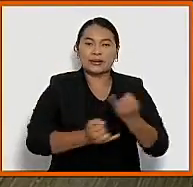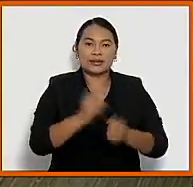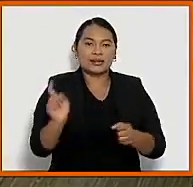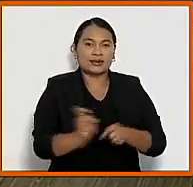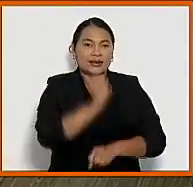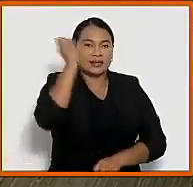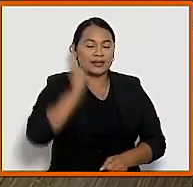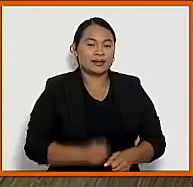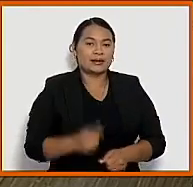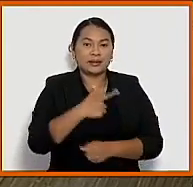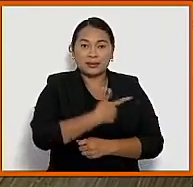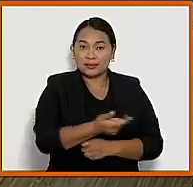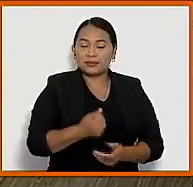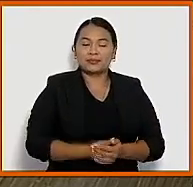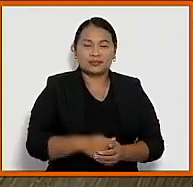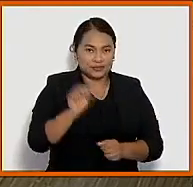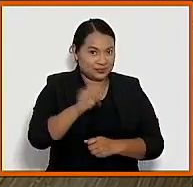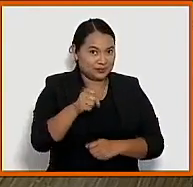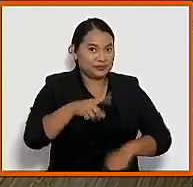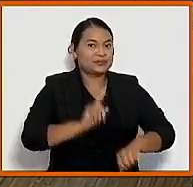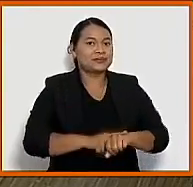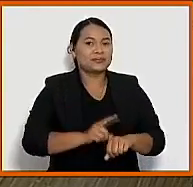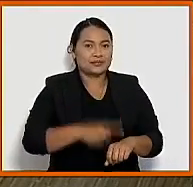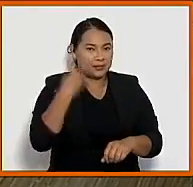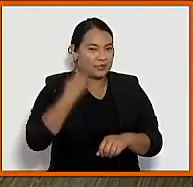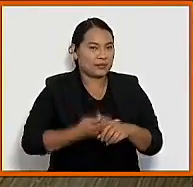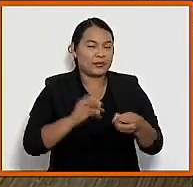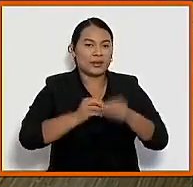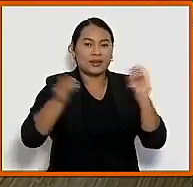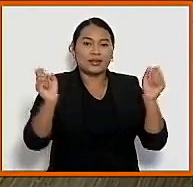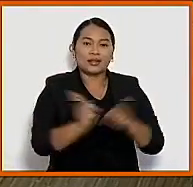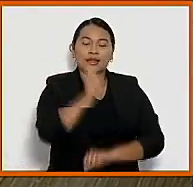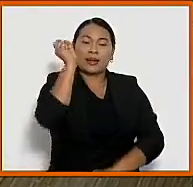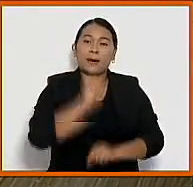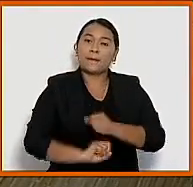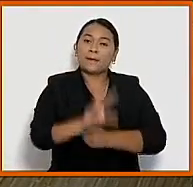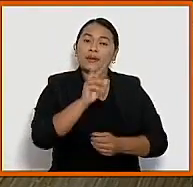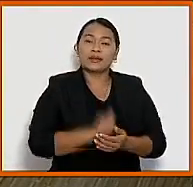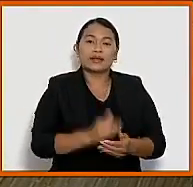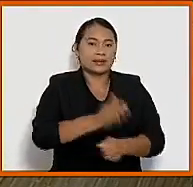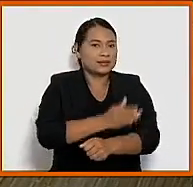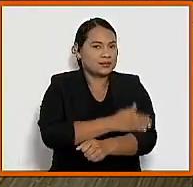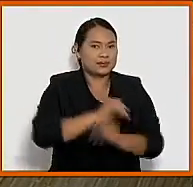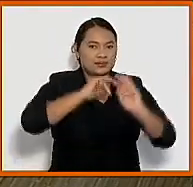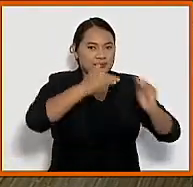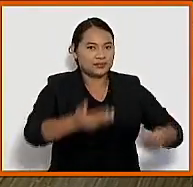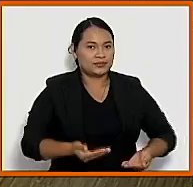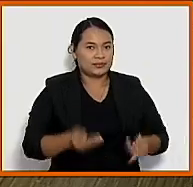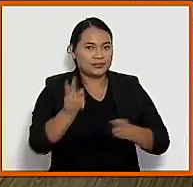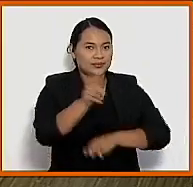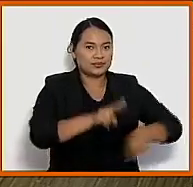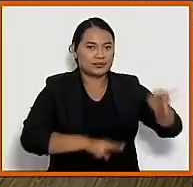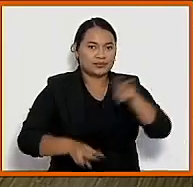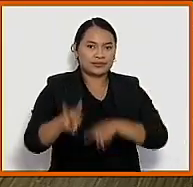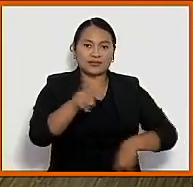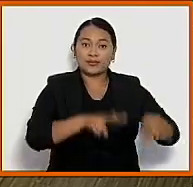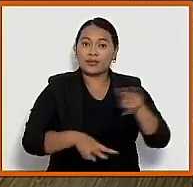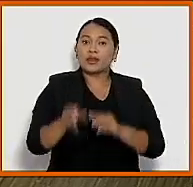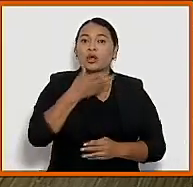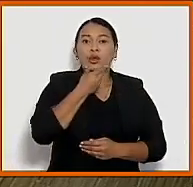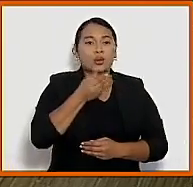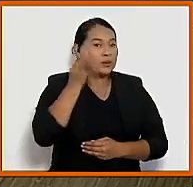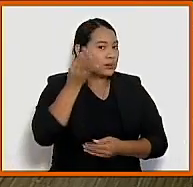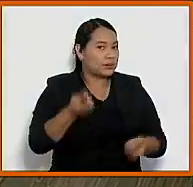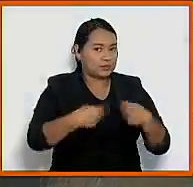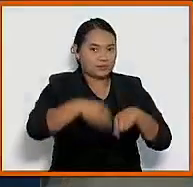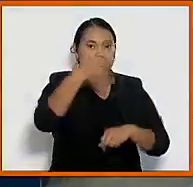ganar. Claro que sí, Tatiana. Vamos a conocer tus tres números favorecidos para Pega 3. Pero antes le queremos dar la bienvenida a nuestro auditor y notario,